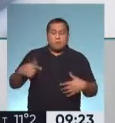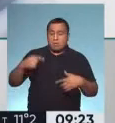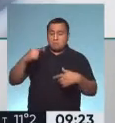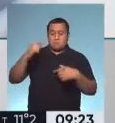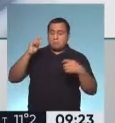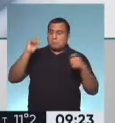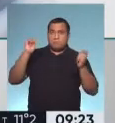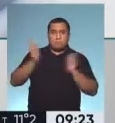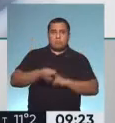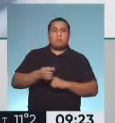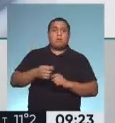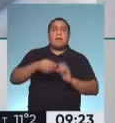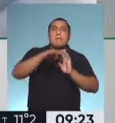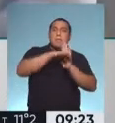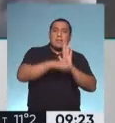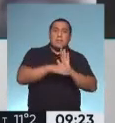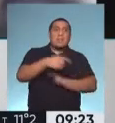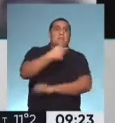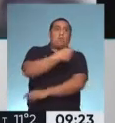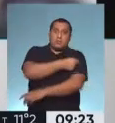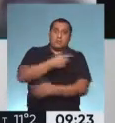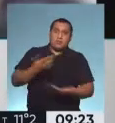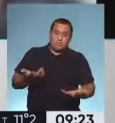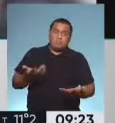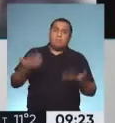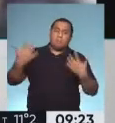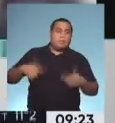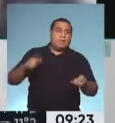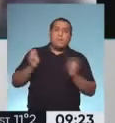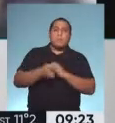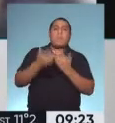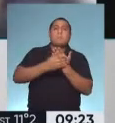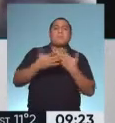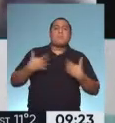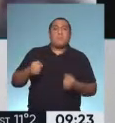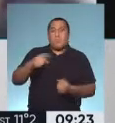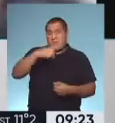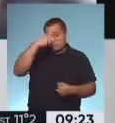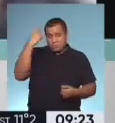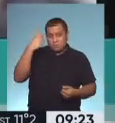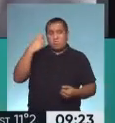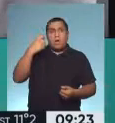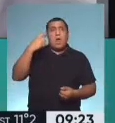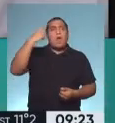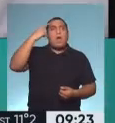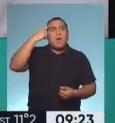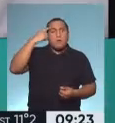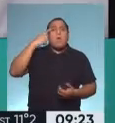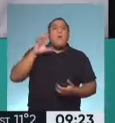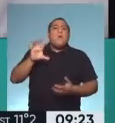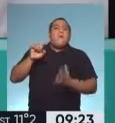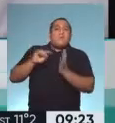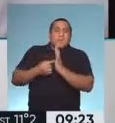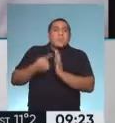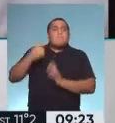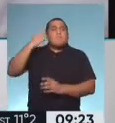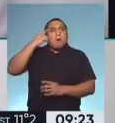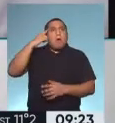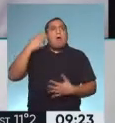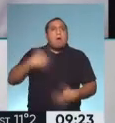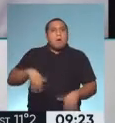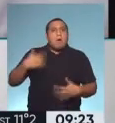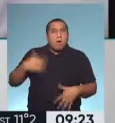la normativa de vacunación del ministerio de salud de nación y provincia buenos aires que hoy no puedo ingresar